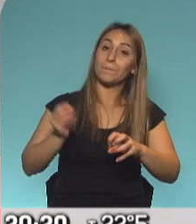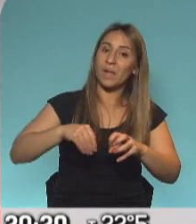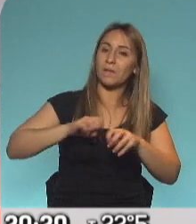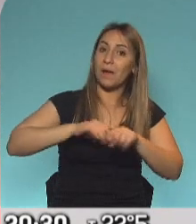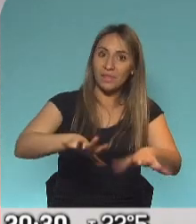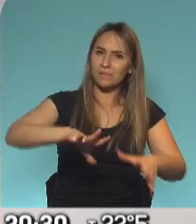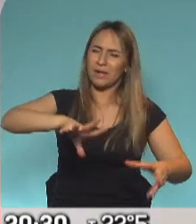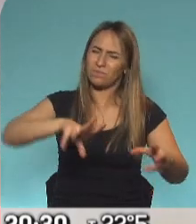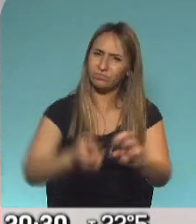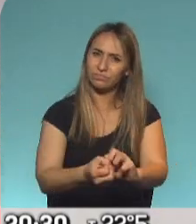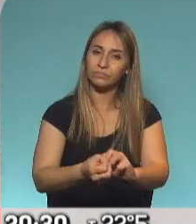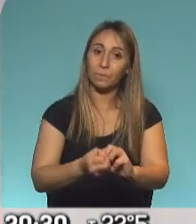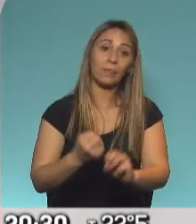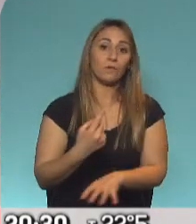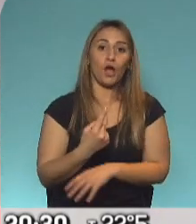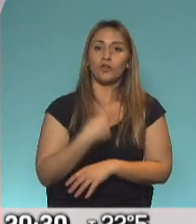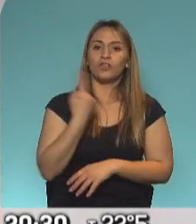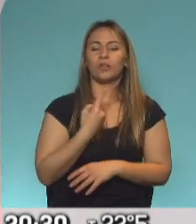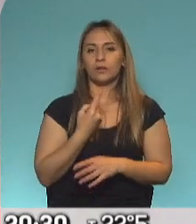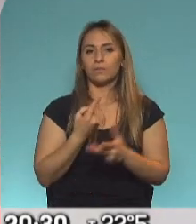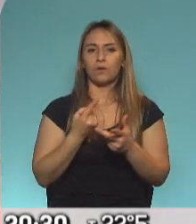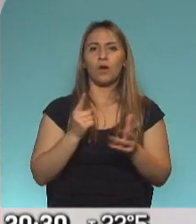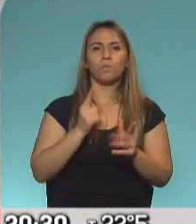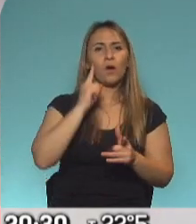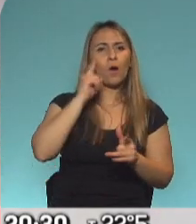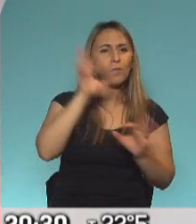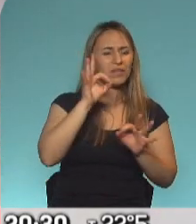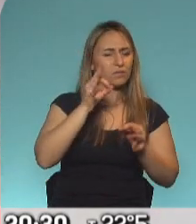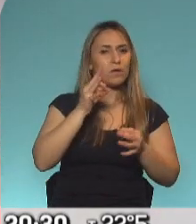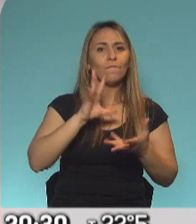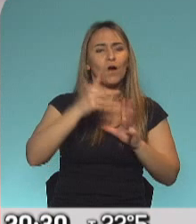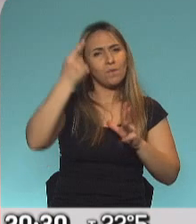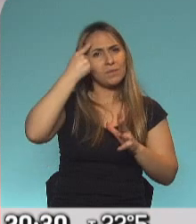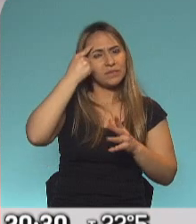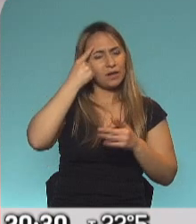la pandemia, pero nosotros no claudicamos en lo que pensamos, independientemente